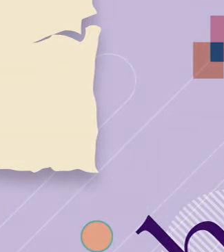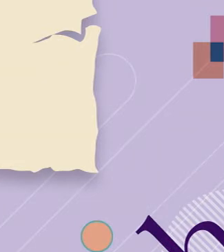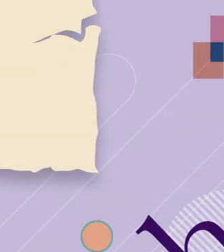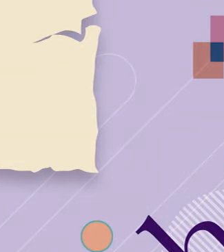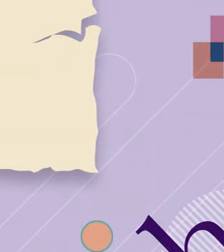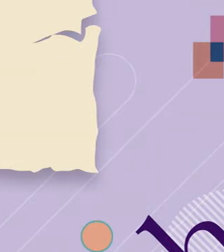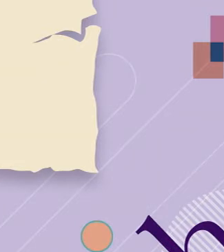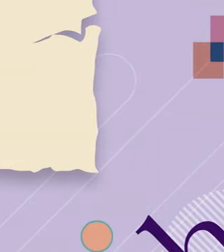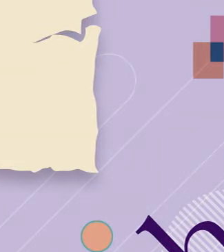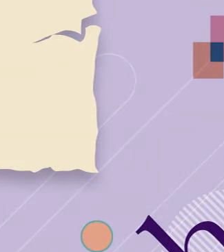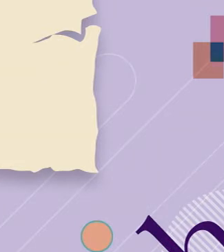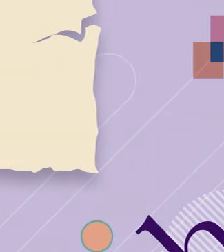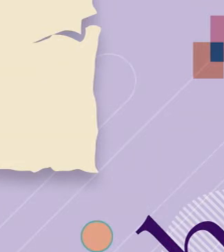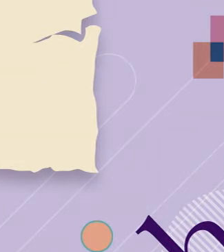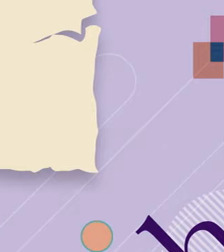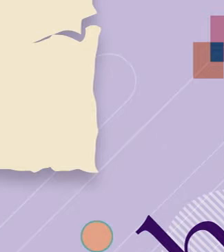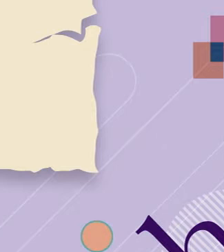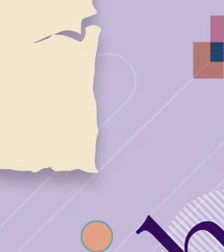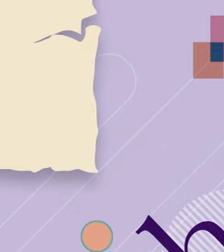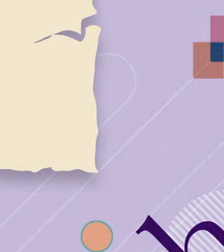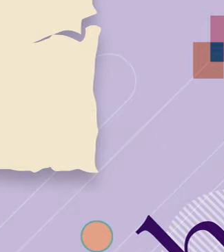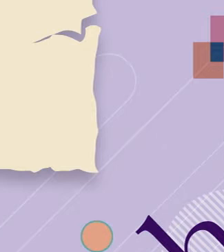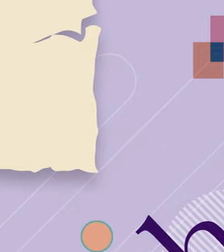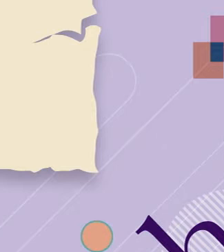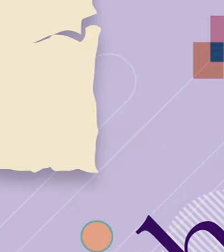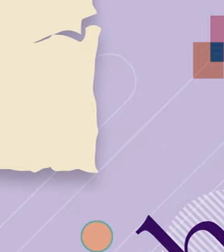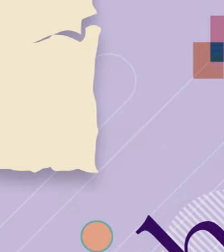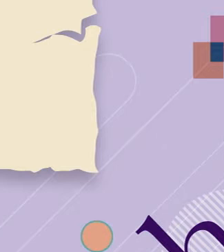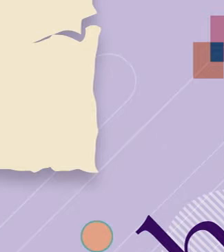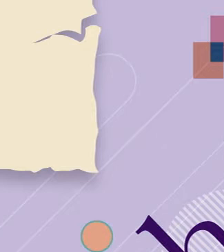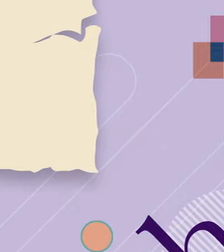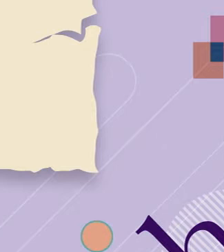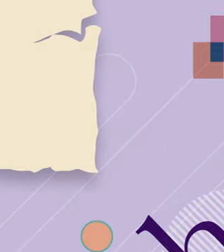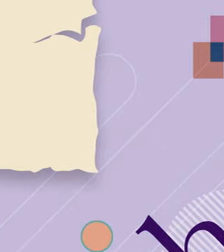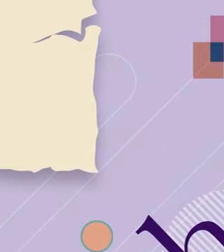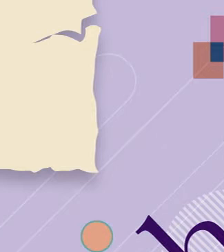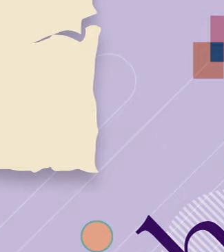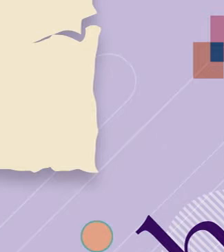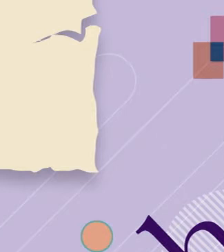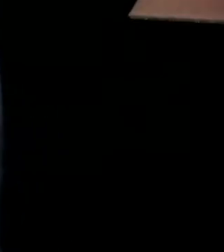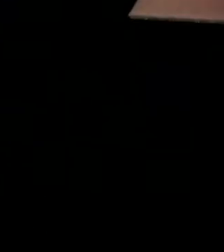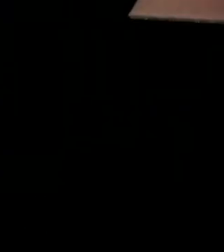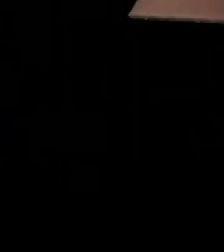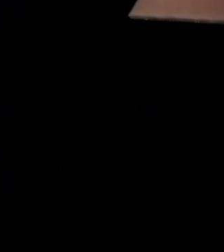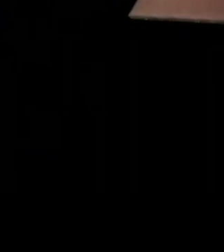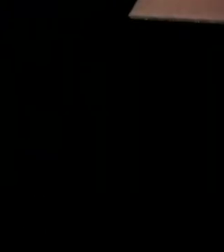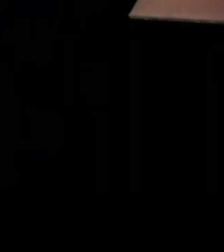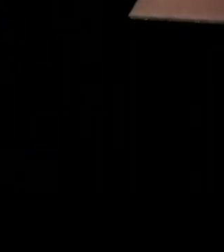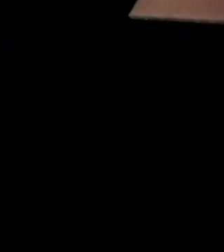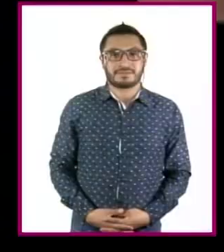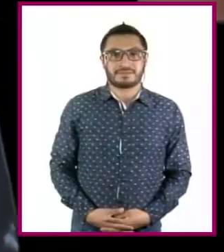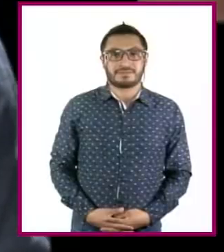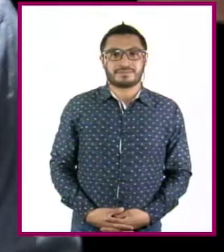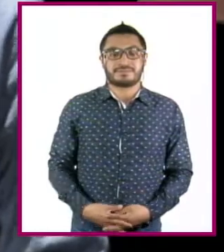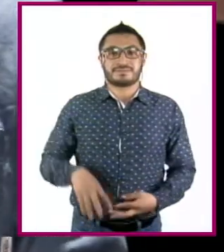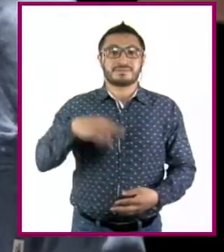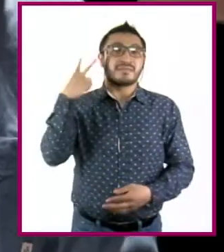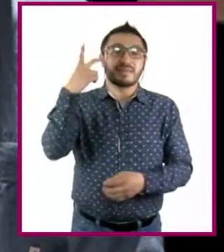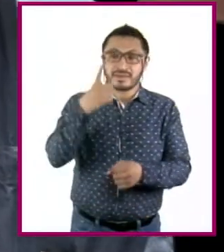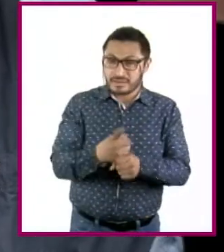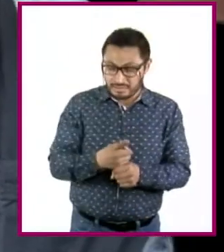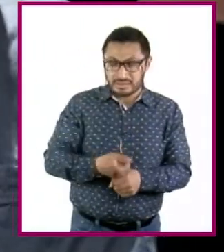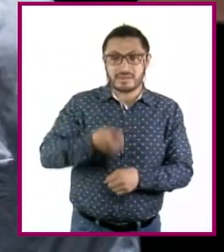destaca la importancia de la voluntad a la hora de determinar qué acciones son buenas y cuáles no. La voluntad,